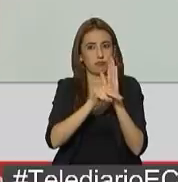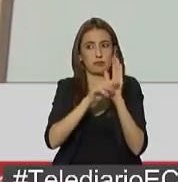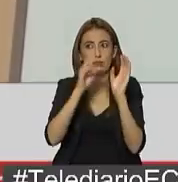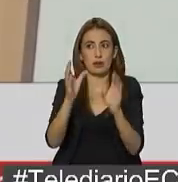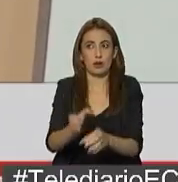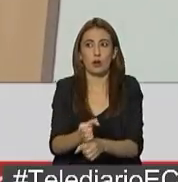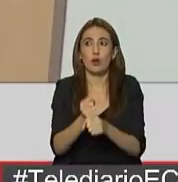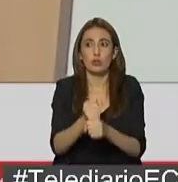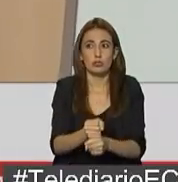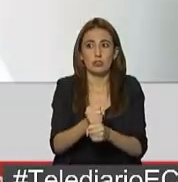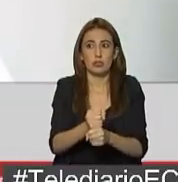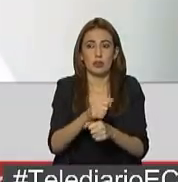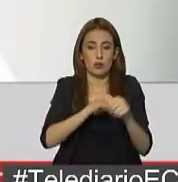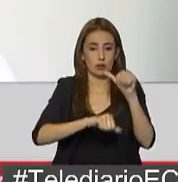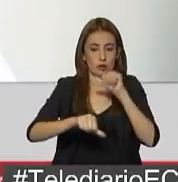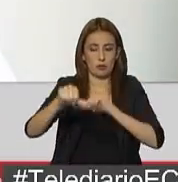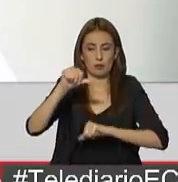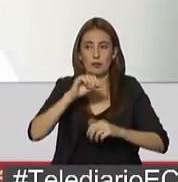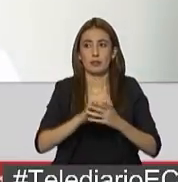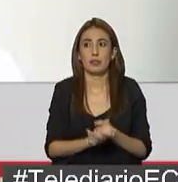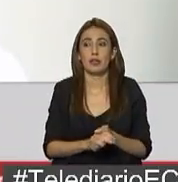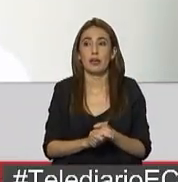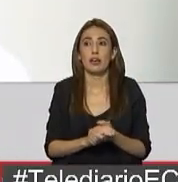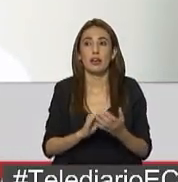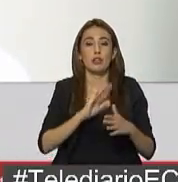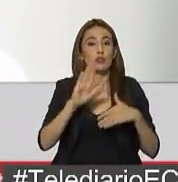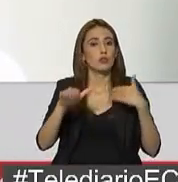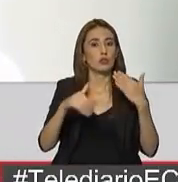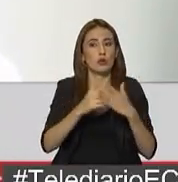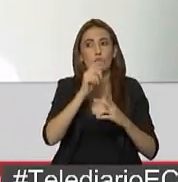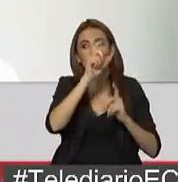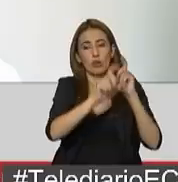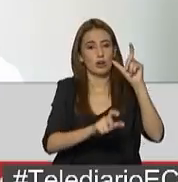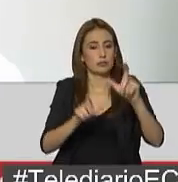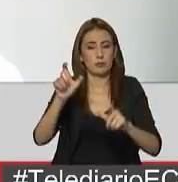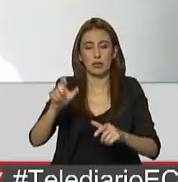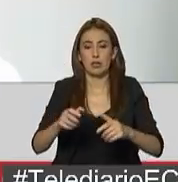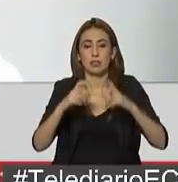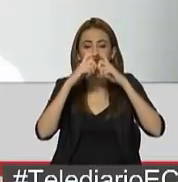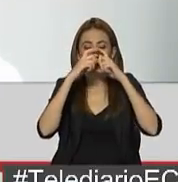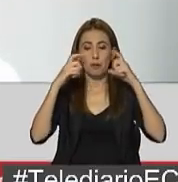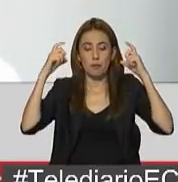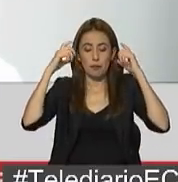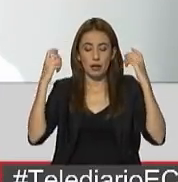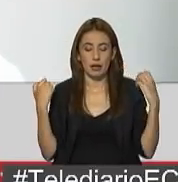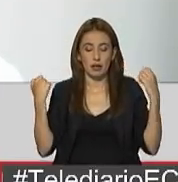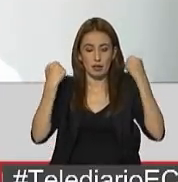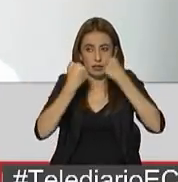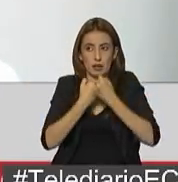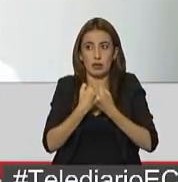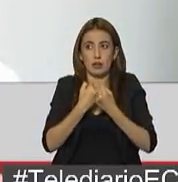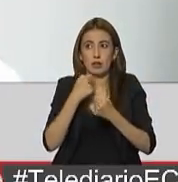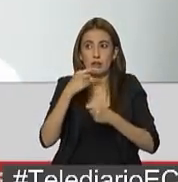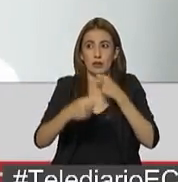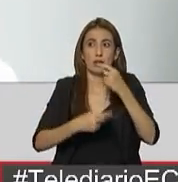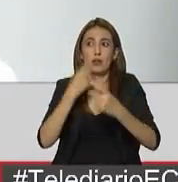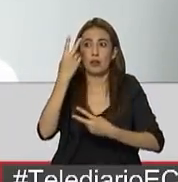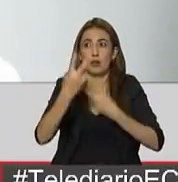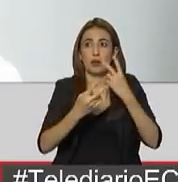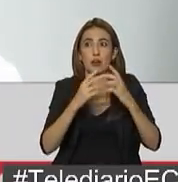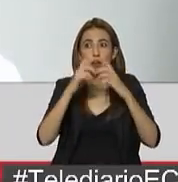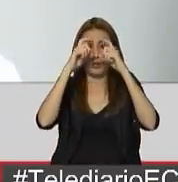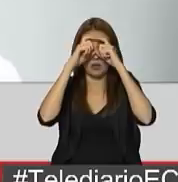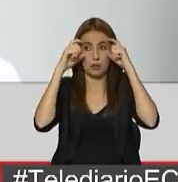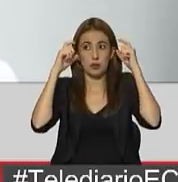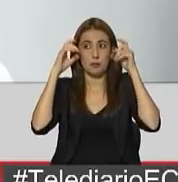ingresar al área de vacunación. Todo nuestro personal debe estar con sus prendas de protección, con la bata, el gorro, la mascarilla, los visores y las